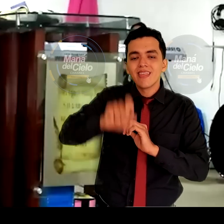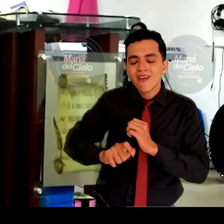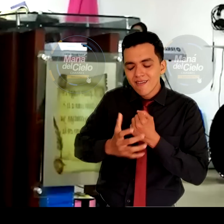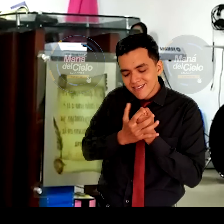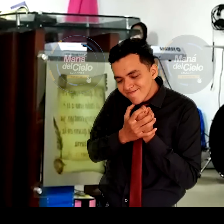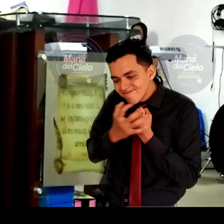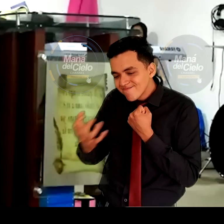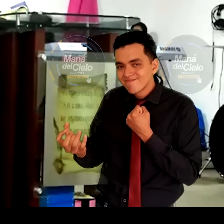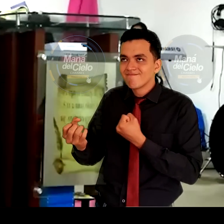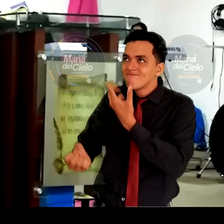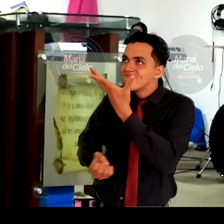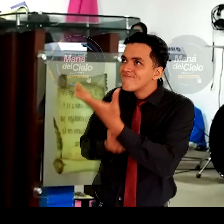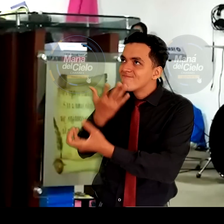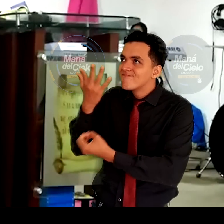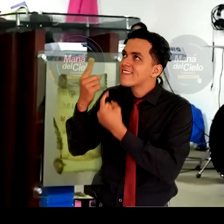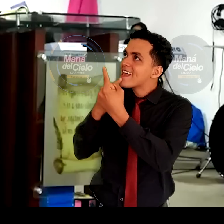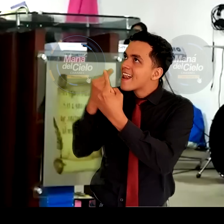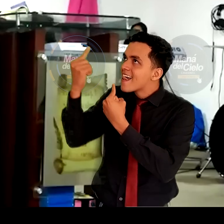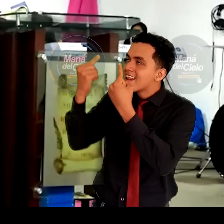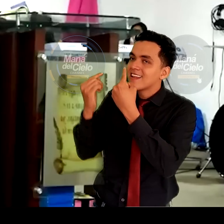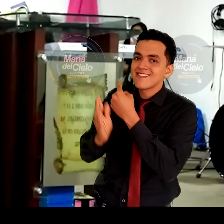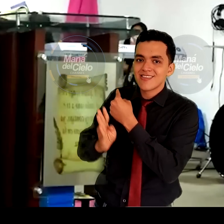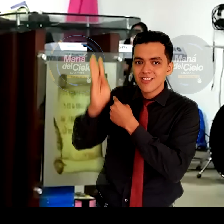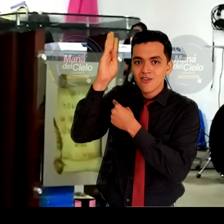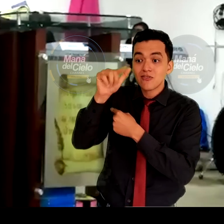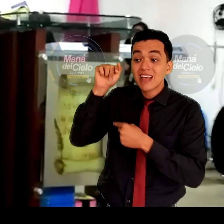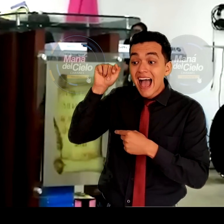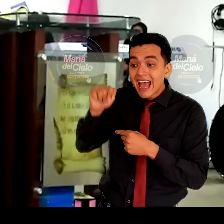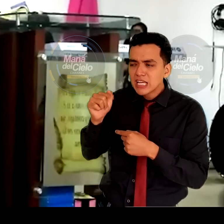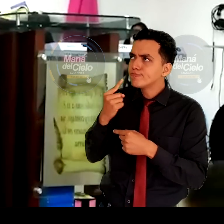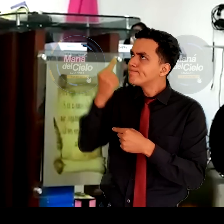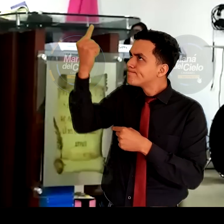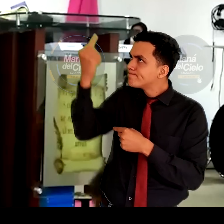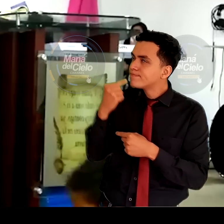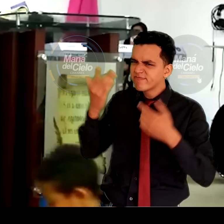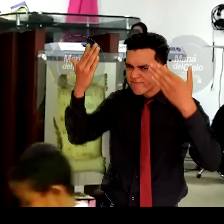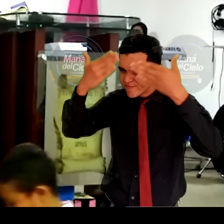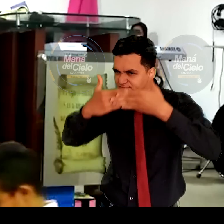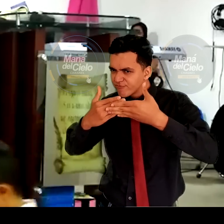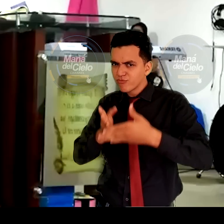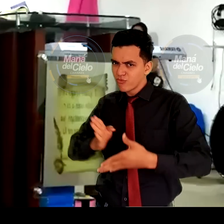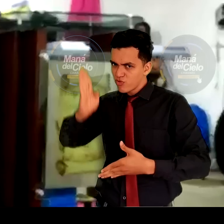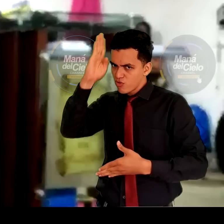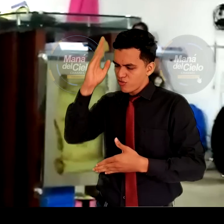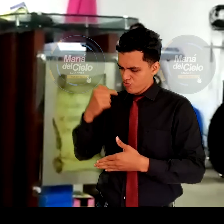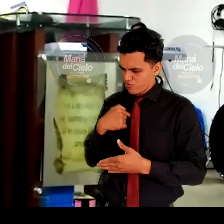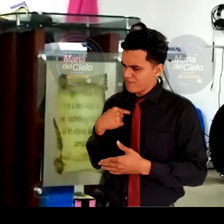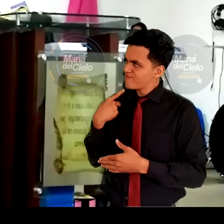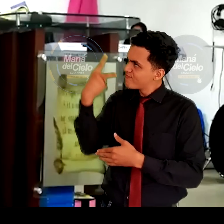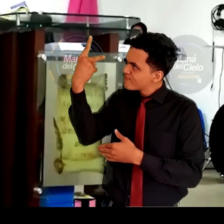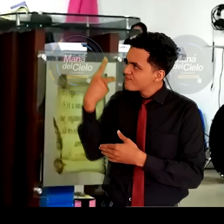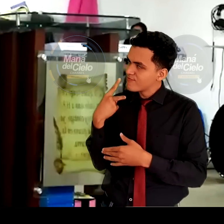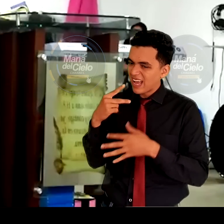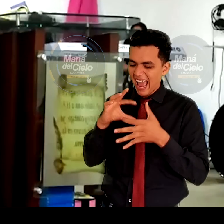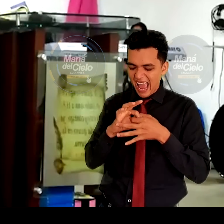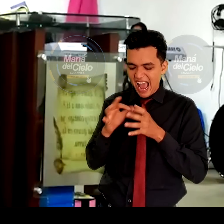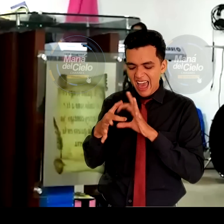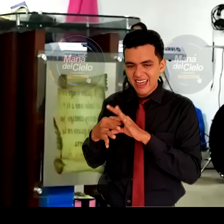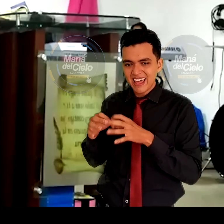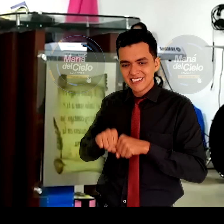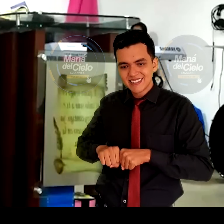A solas con Dios se rompen las cadenas. Y por eso hay cristianos que andan en derrota.